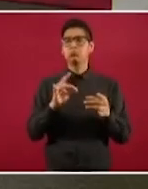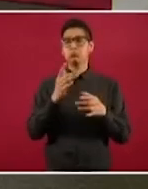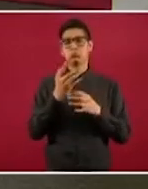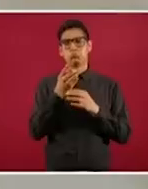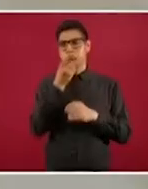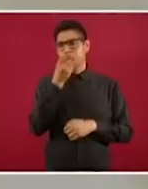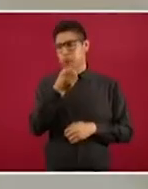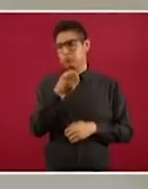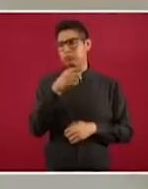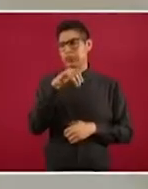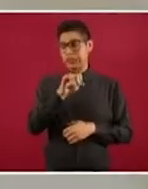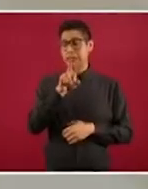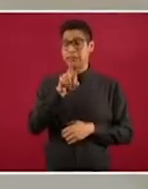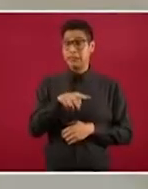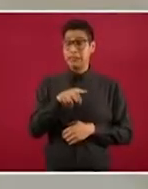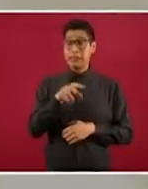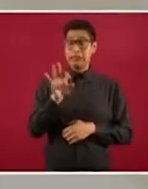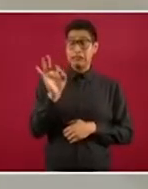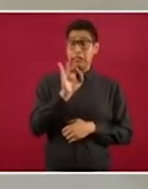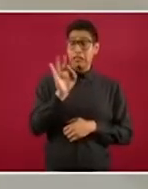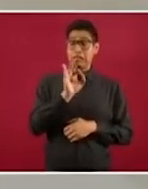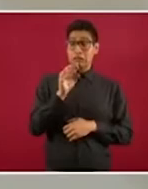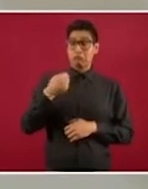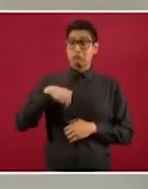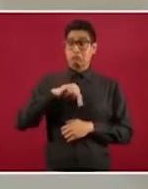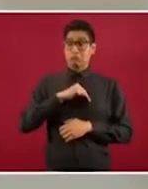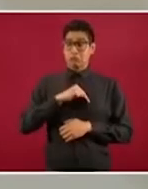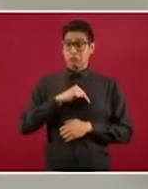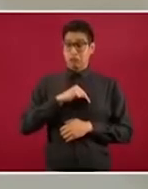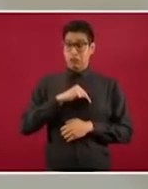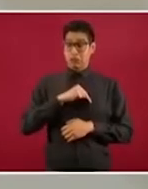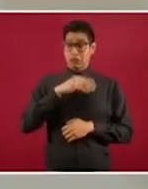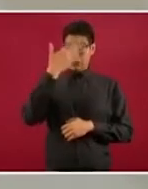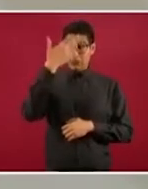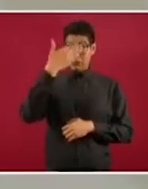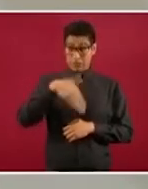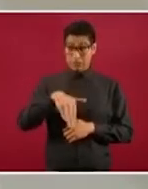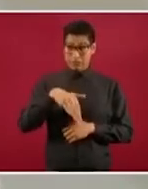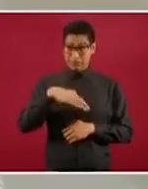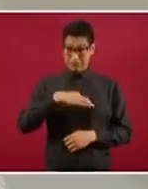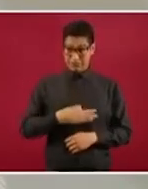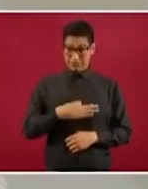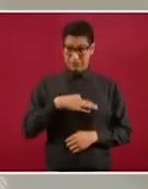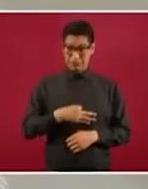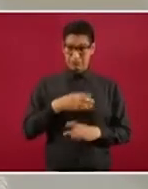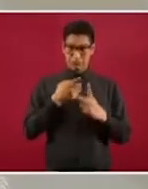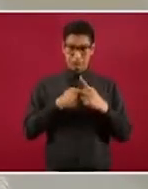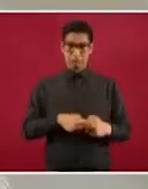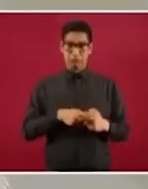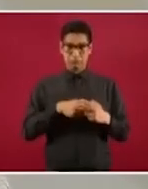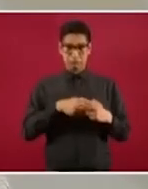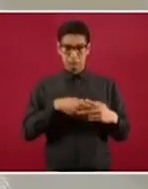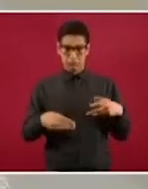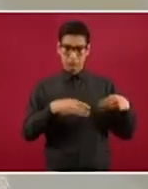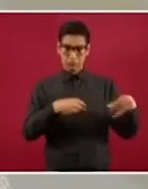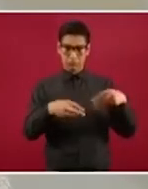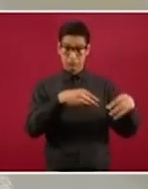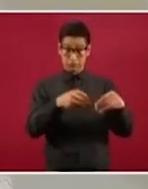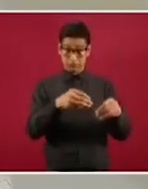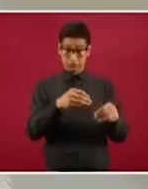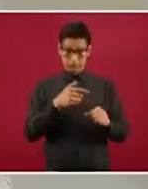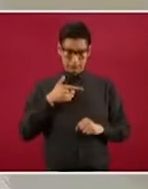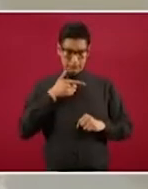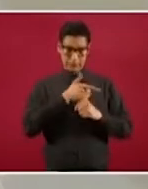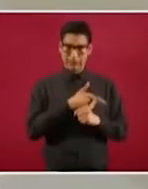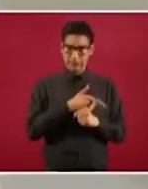comentando que no es que no se sepa el origen de la infección, es lo que no se sabe, o sea, lo que